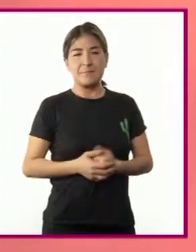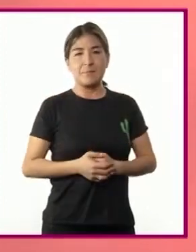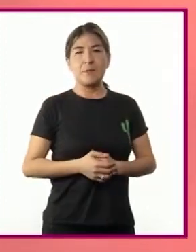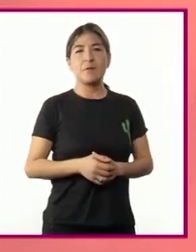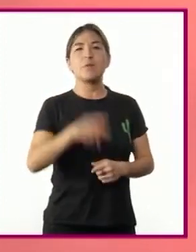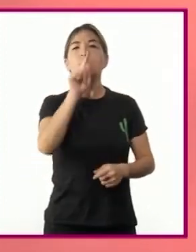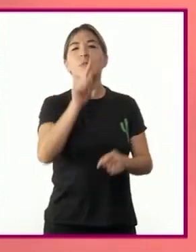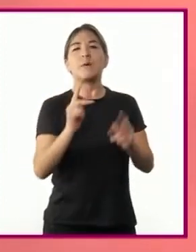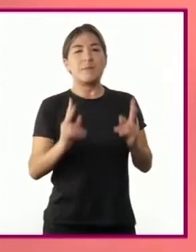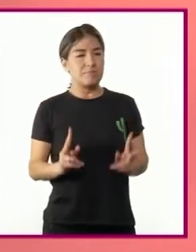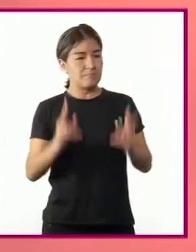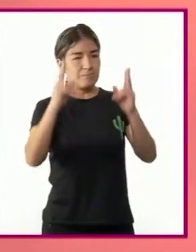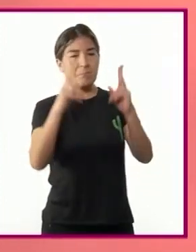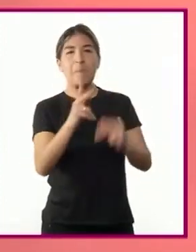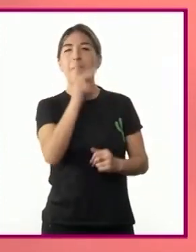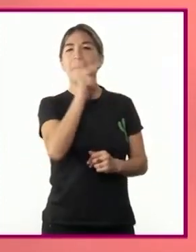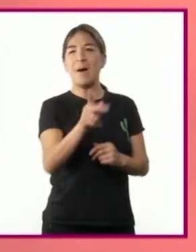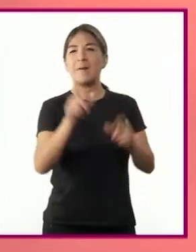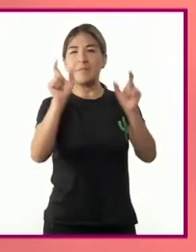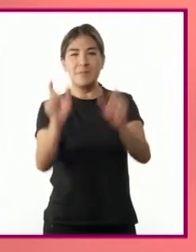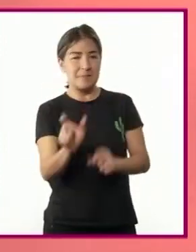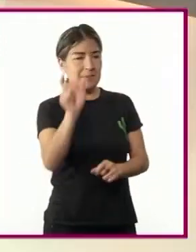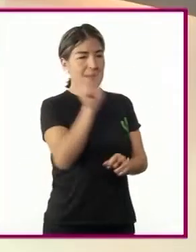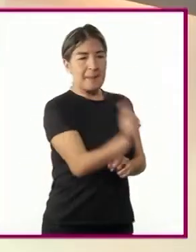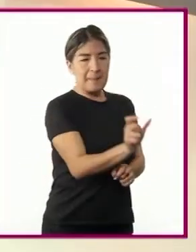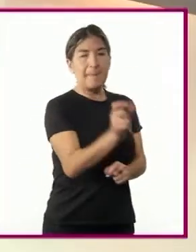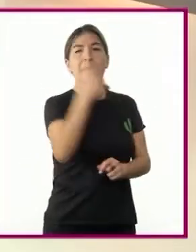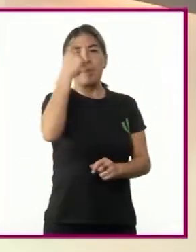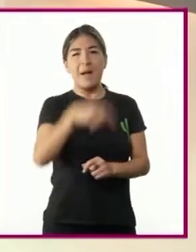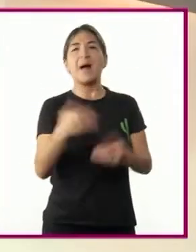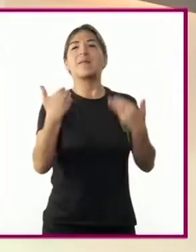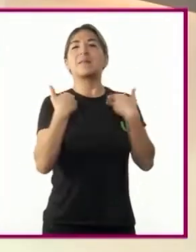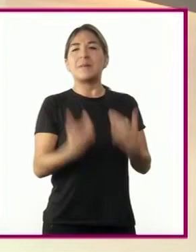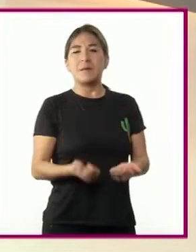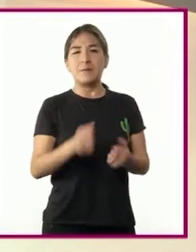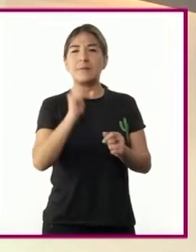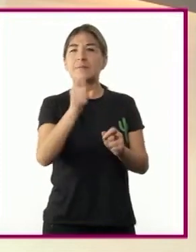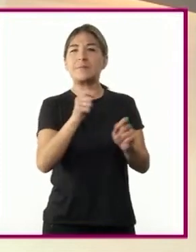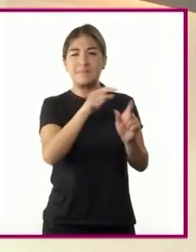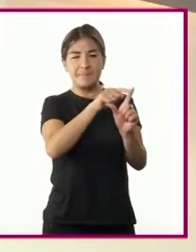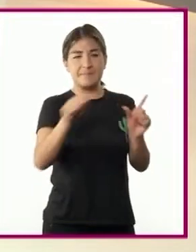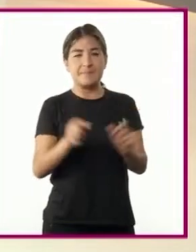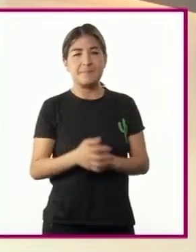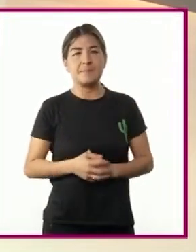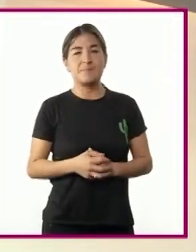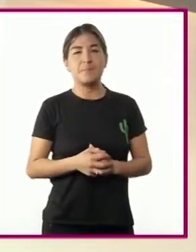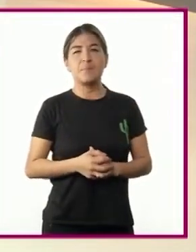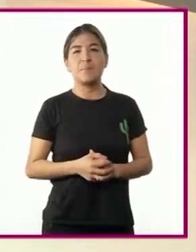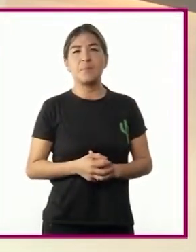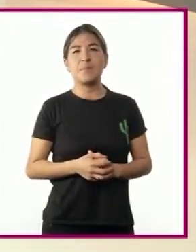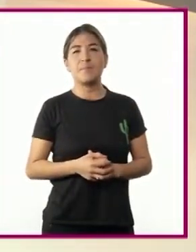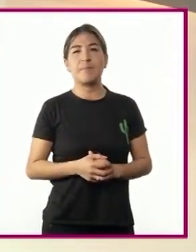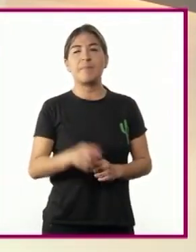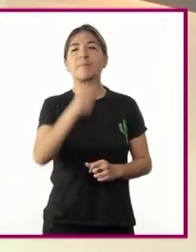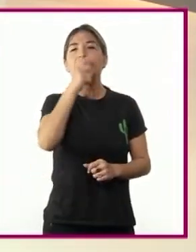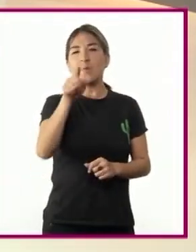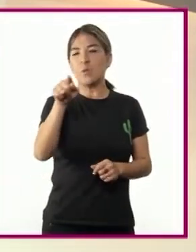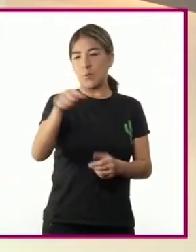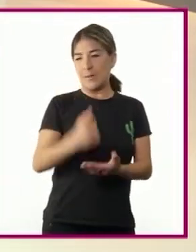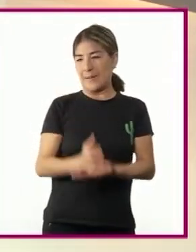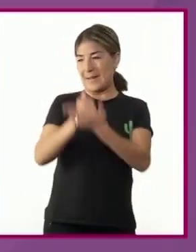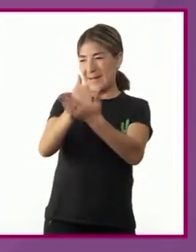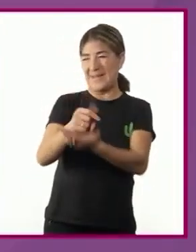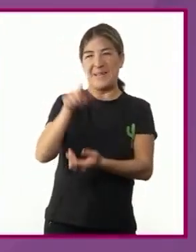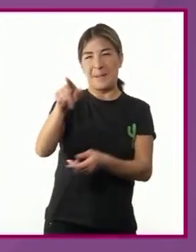un fragmento del párrafo solo para fijarnos en la parte donde estabas ayudando a tu